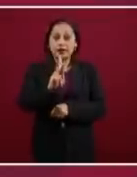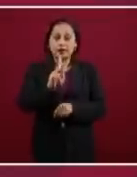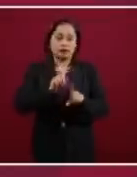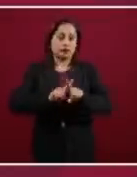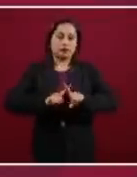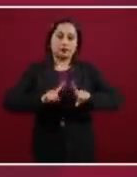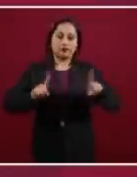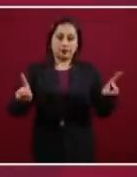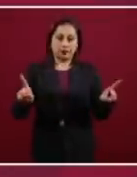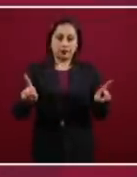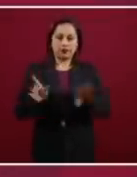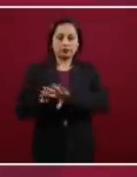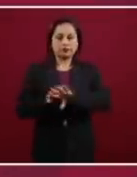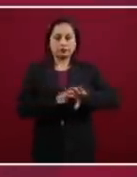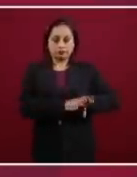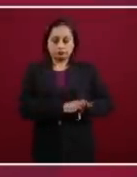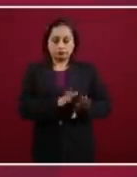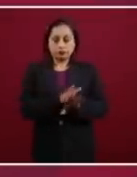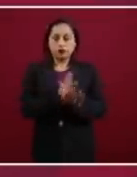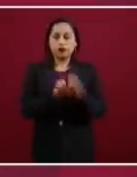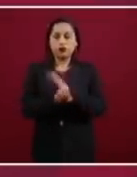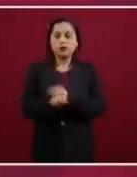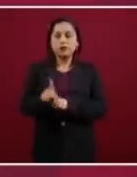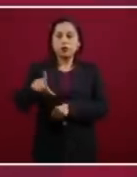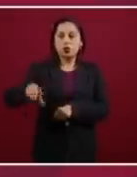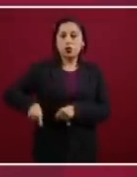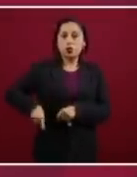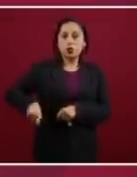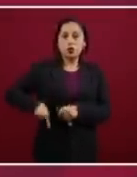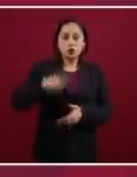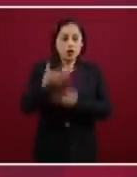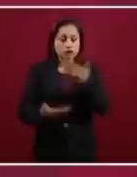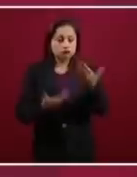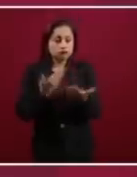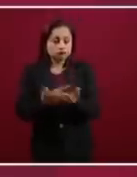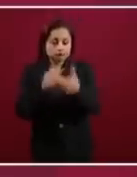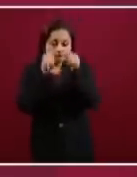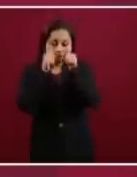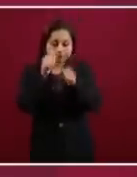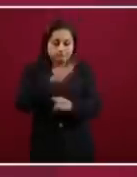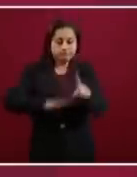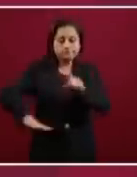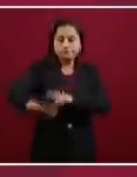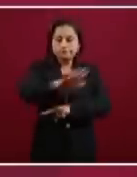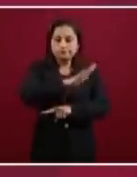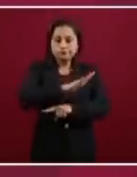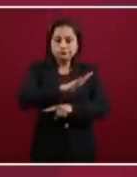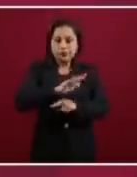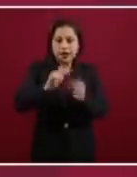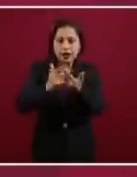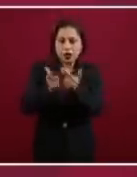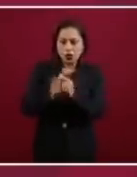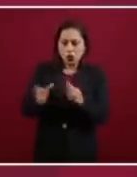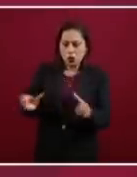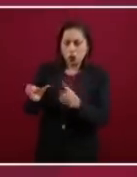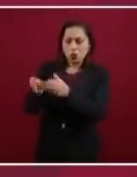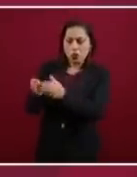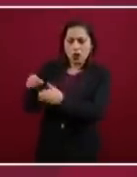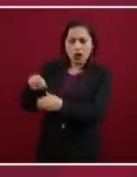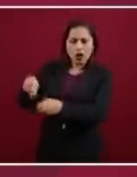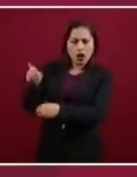está al servicio del pueblo no al servicio de grupos de intereses creados